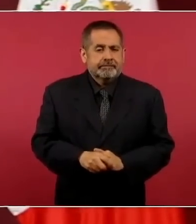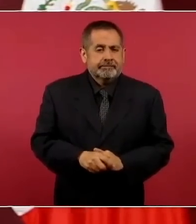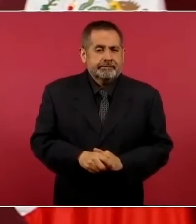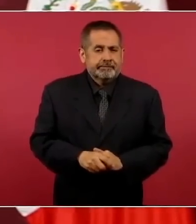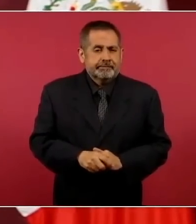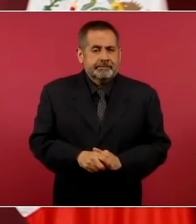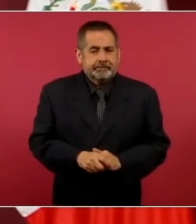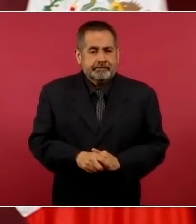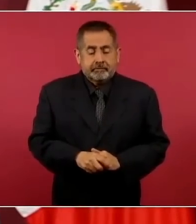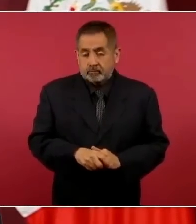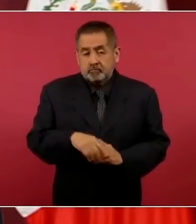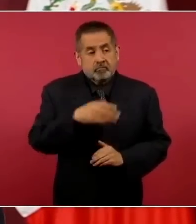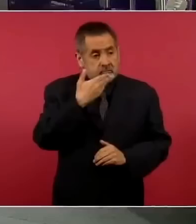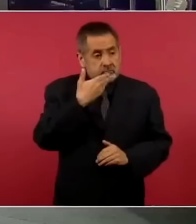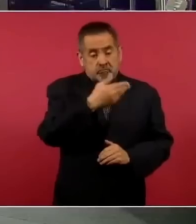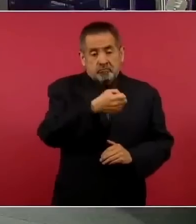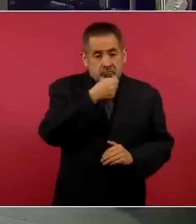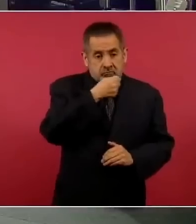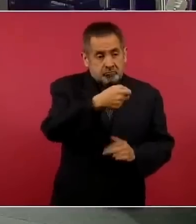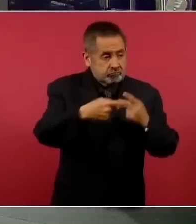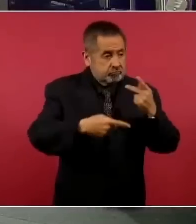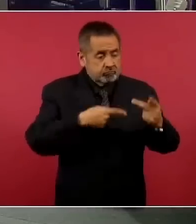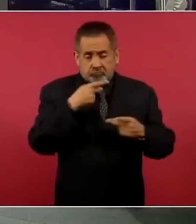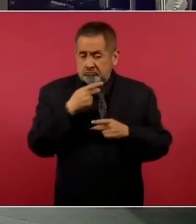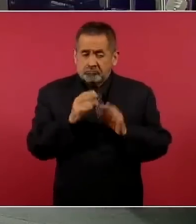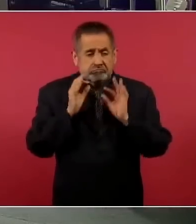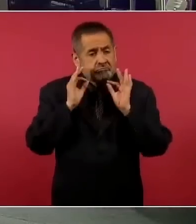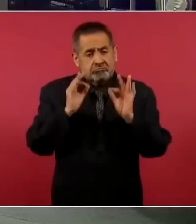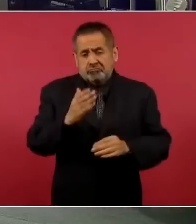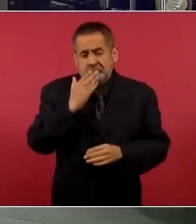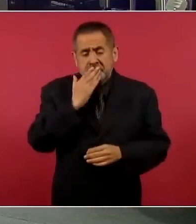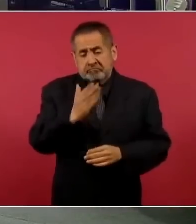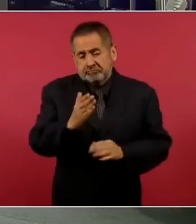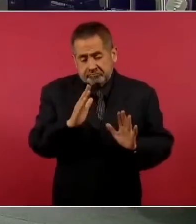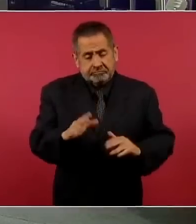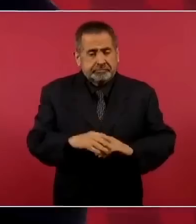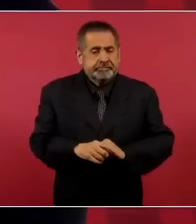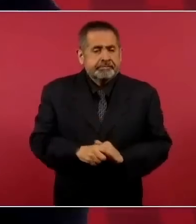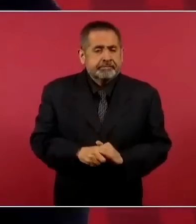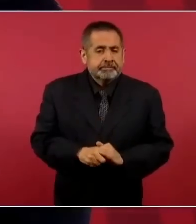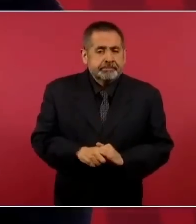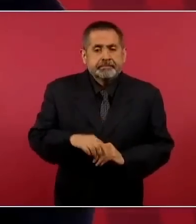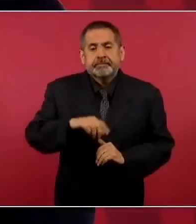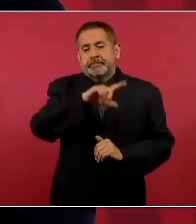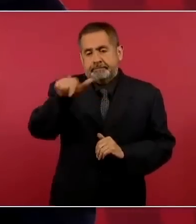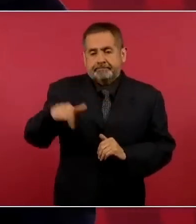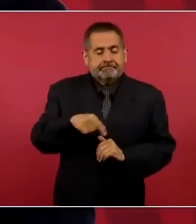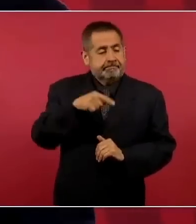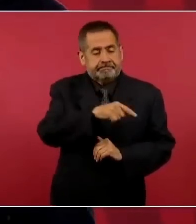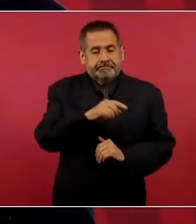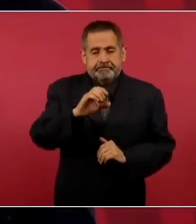es una muy buena entrevista. Y bueno, pues luego con Ciro,